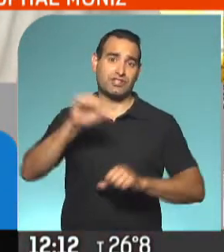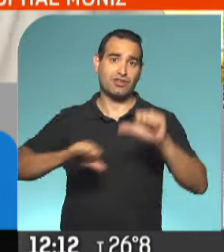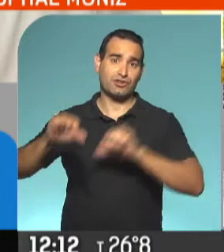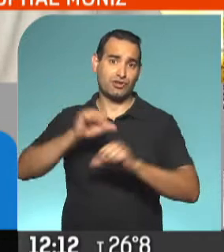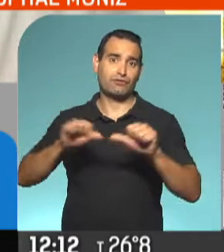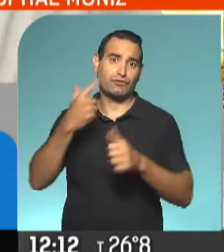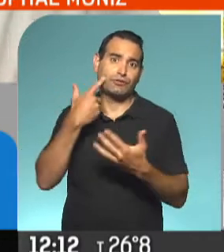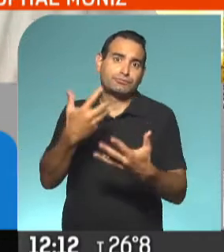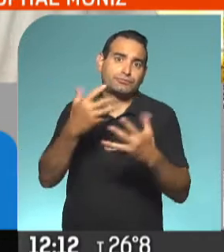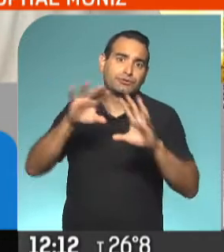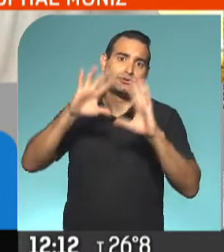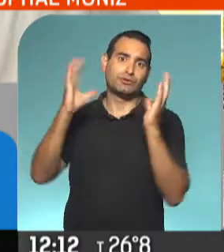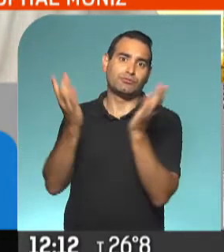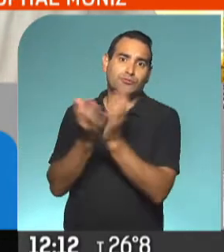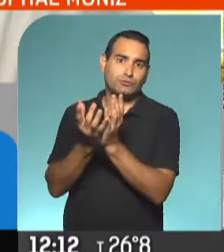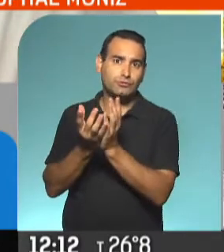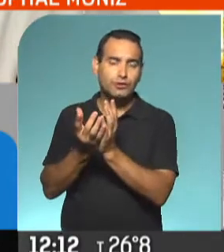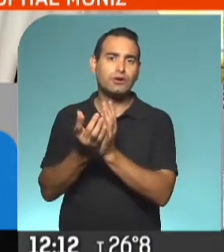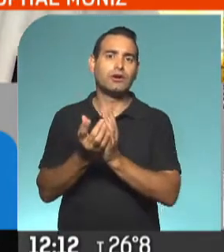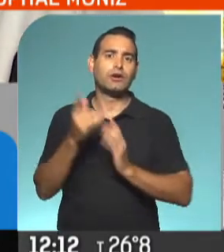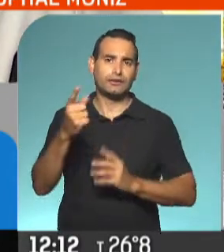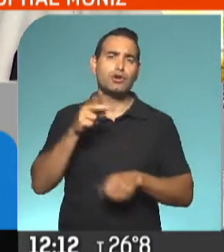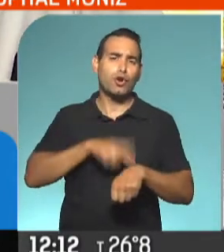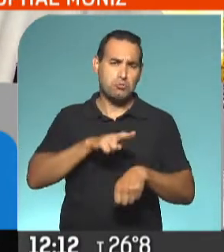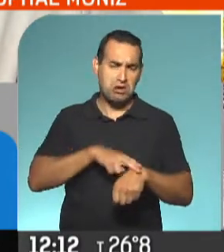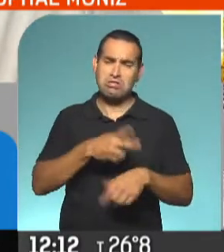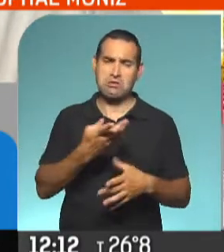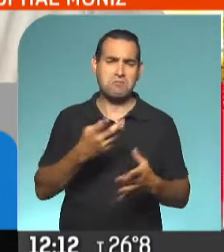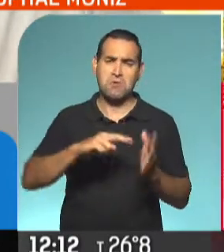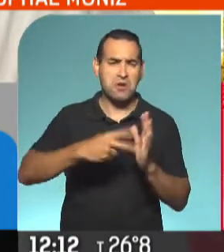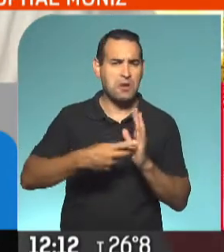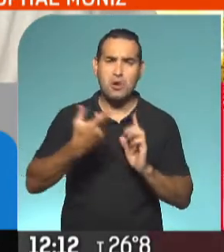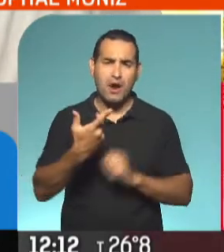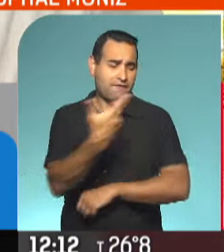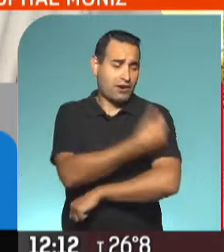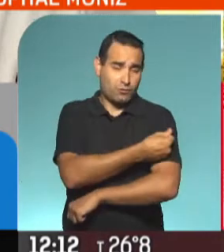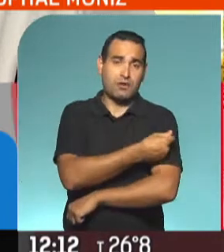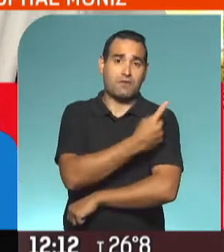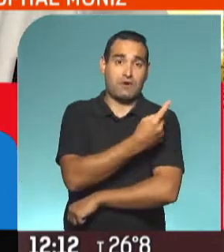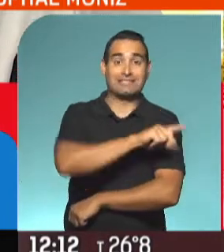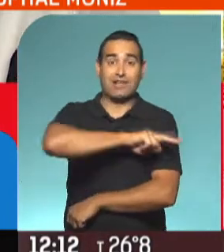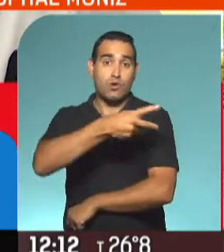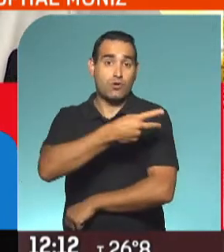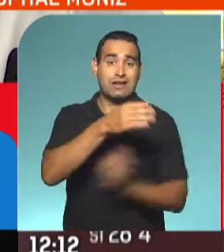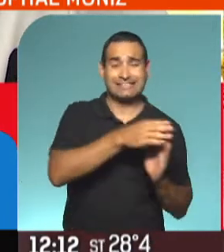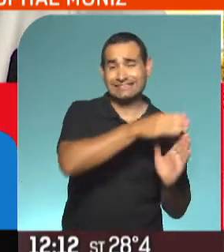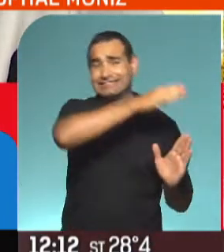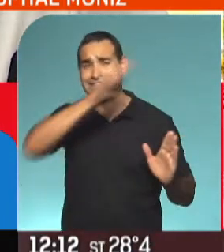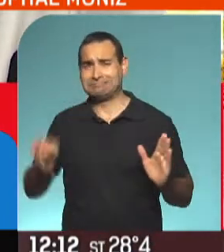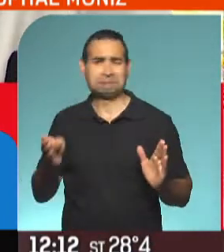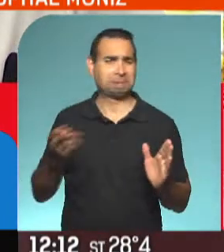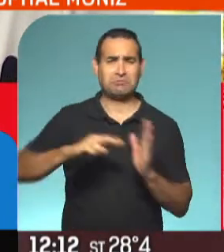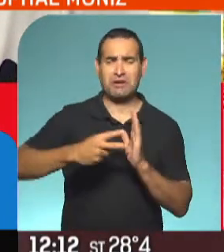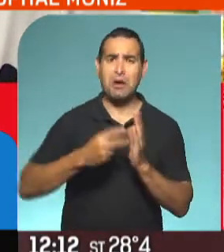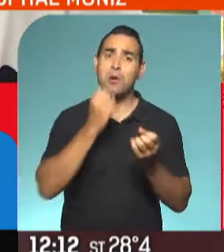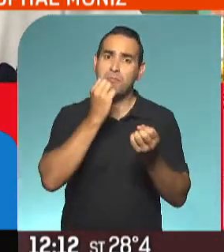Plotkin, que es una suerte del padre de la vacunología, que el postergar la segunda dosis generaría un beneficio por la utilización